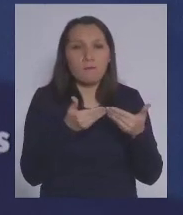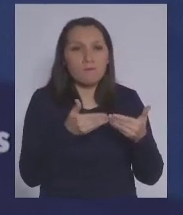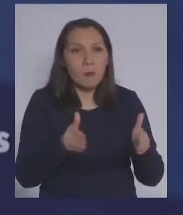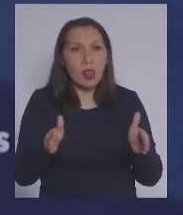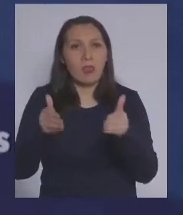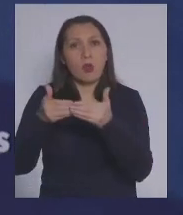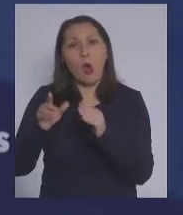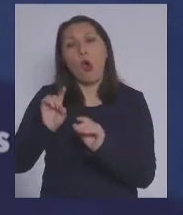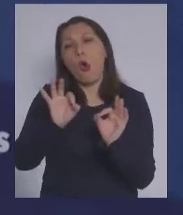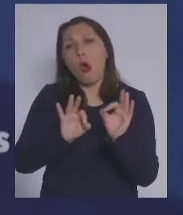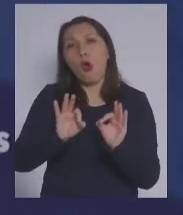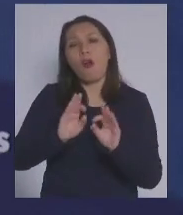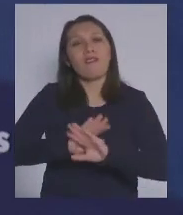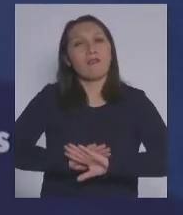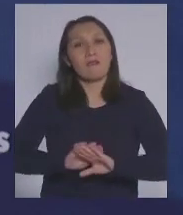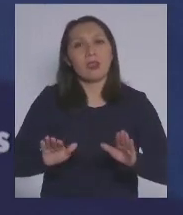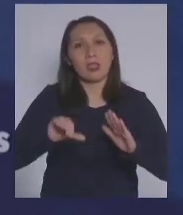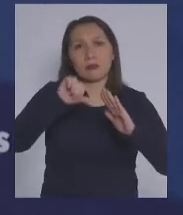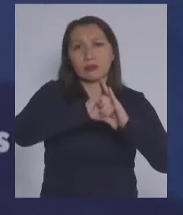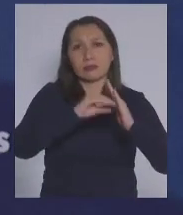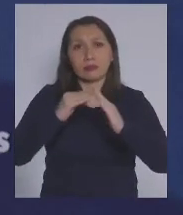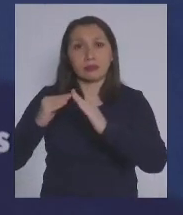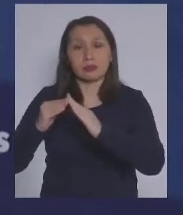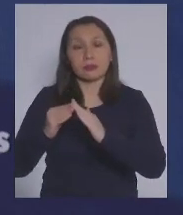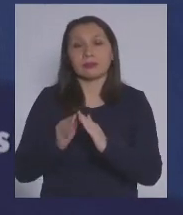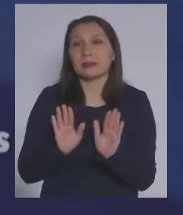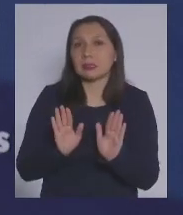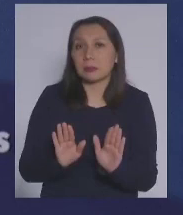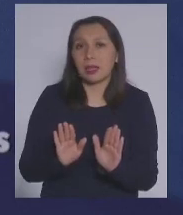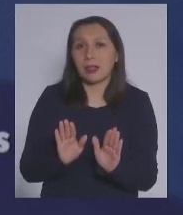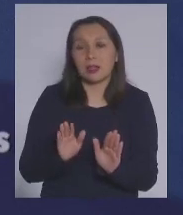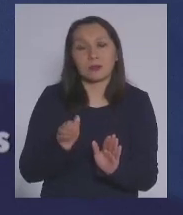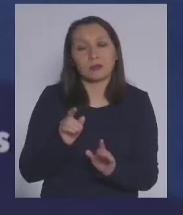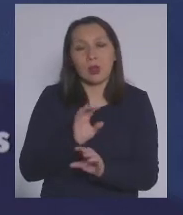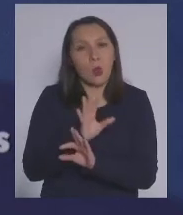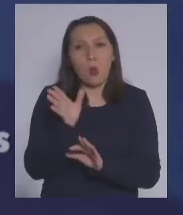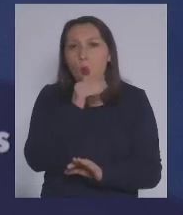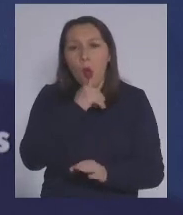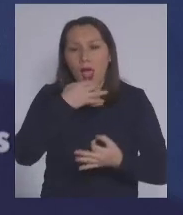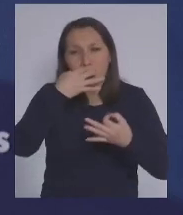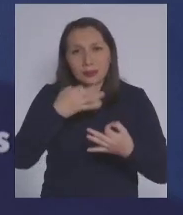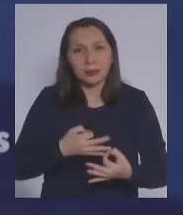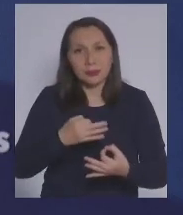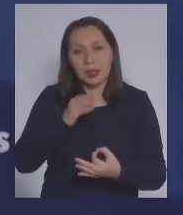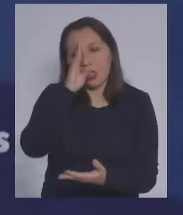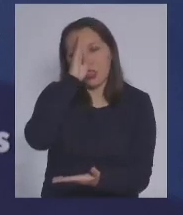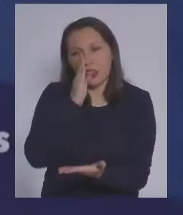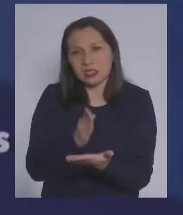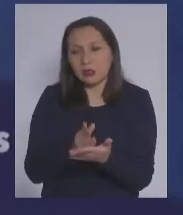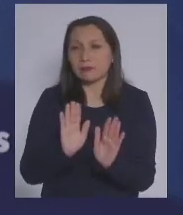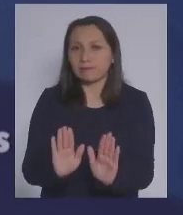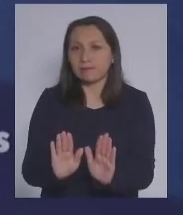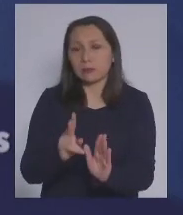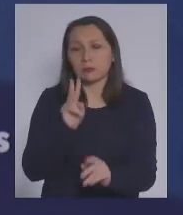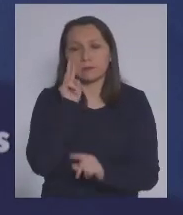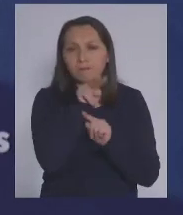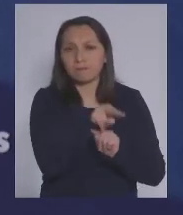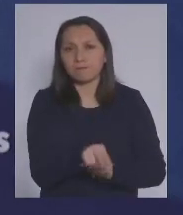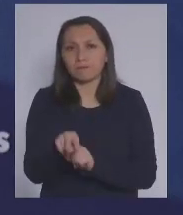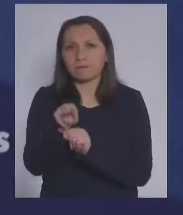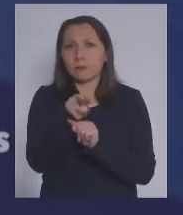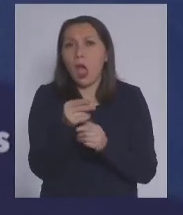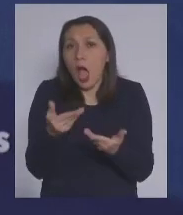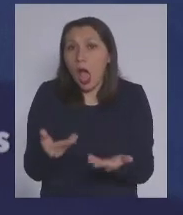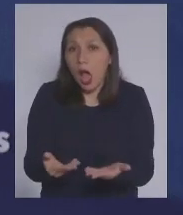suprimir cuarentenas todavía no hemos tomado esa decisión estamos mirando sobre todo en el de